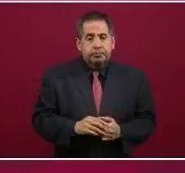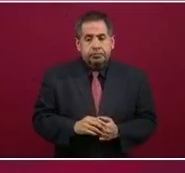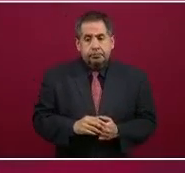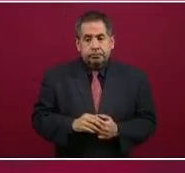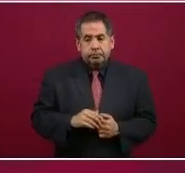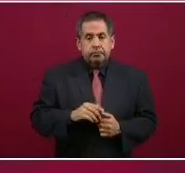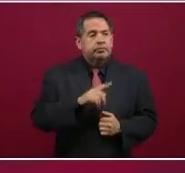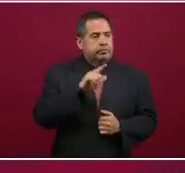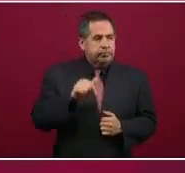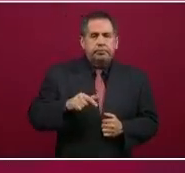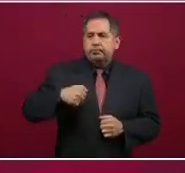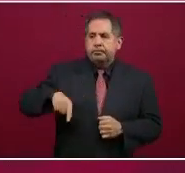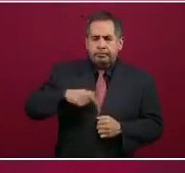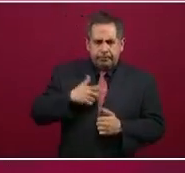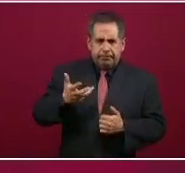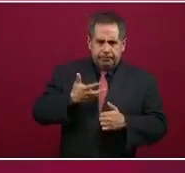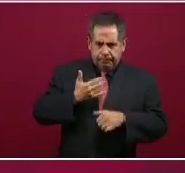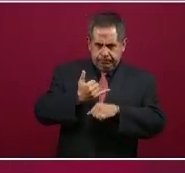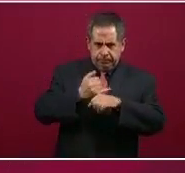que se den a conocer